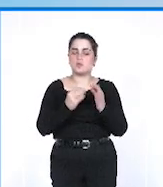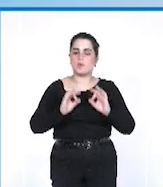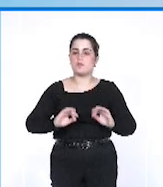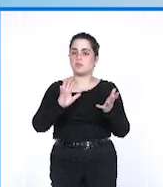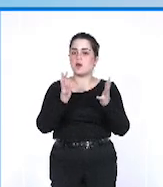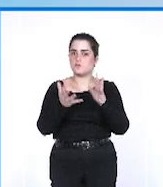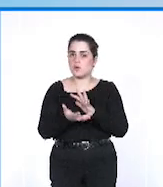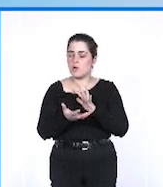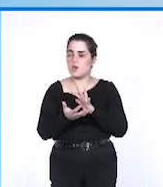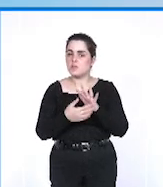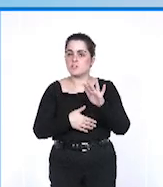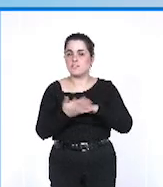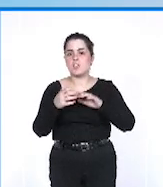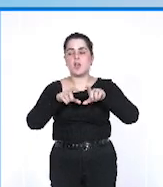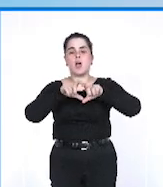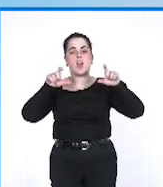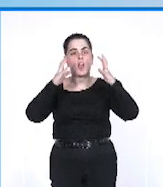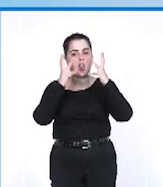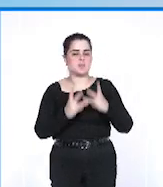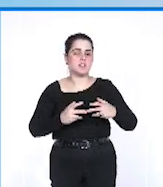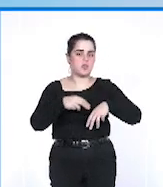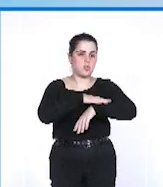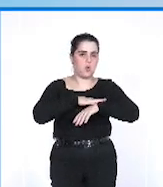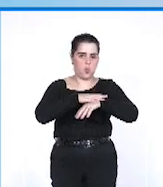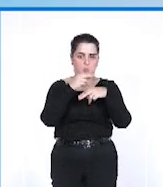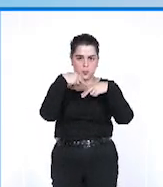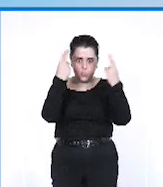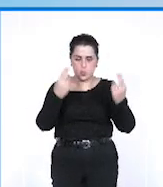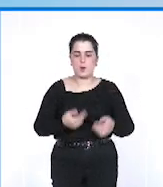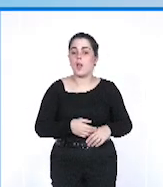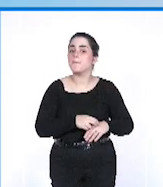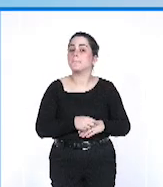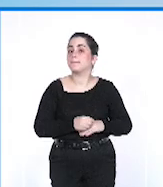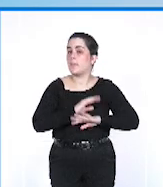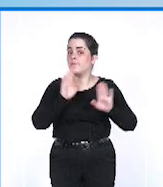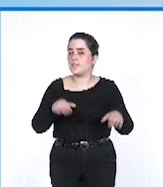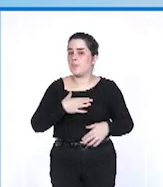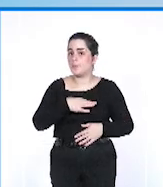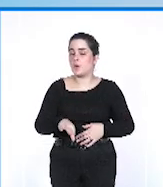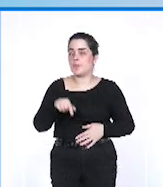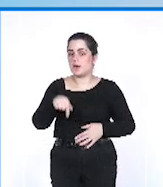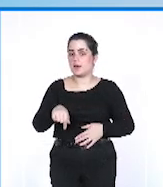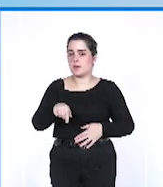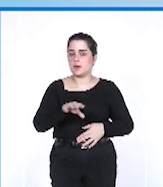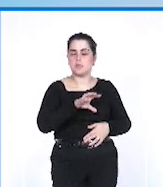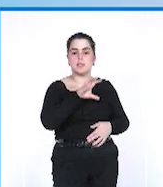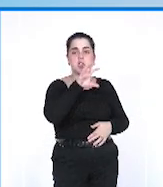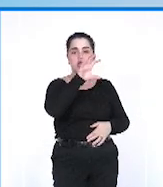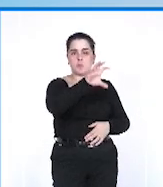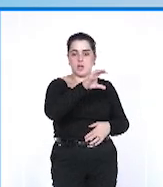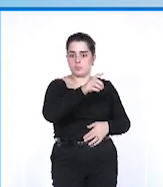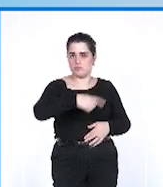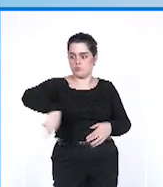transformación que son las administraciones públicas no y al final e aquí probablemente estáis probablemente No de